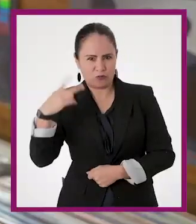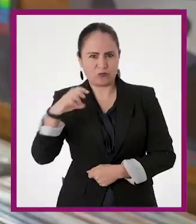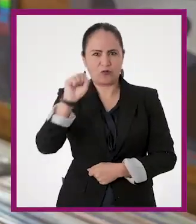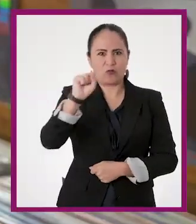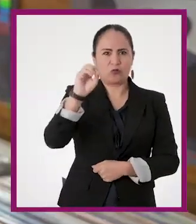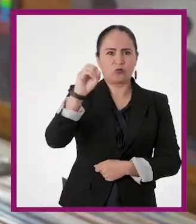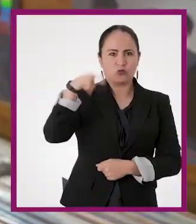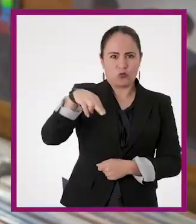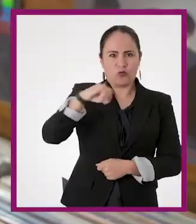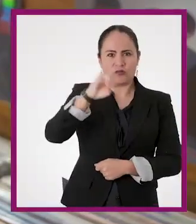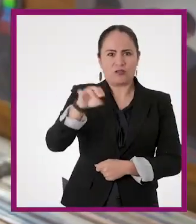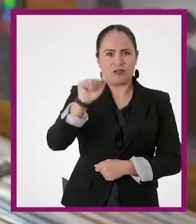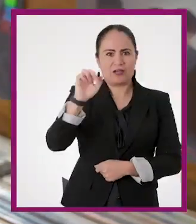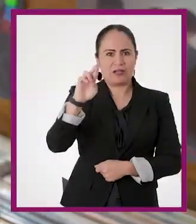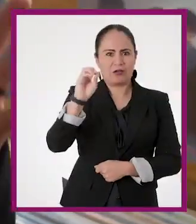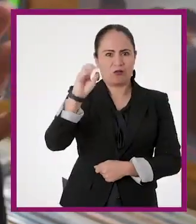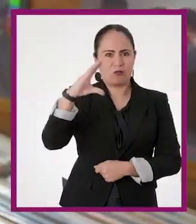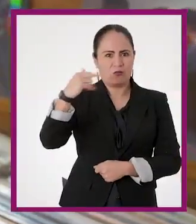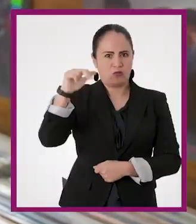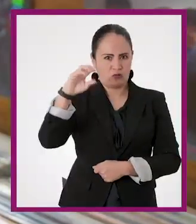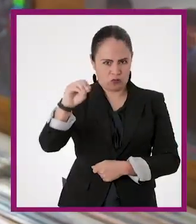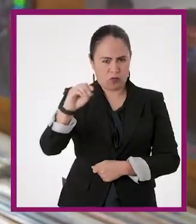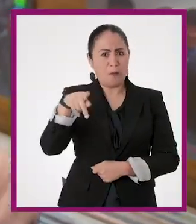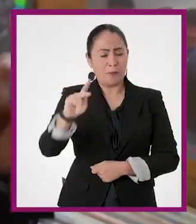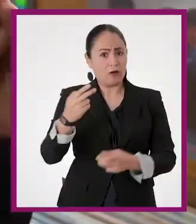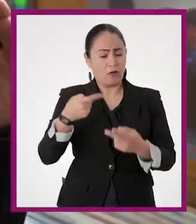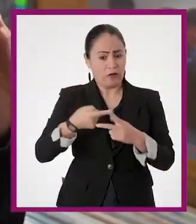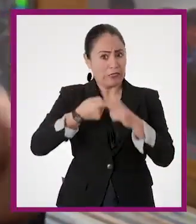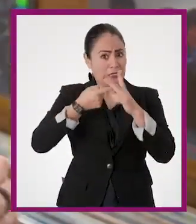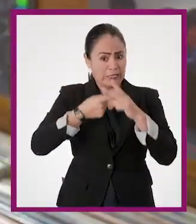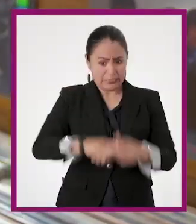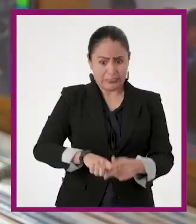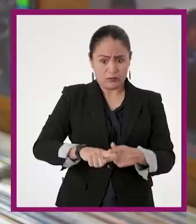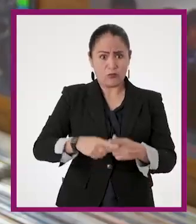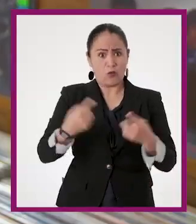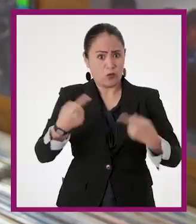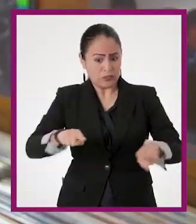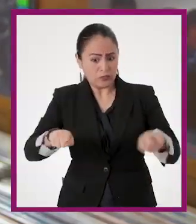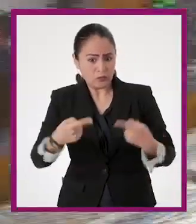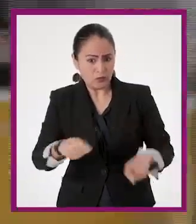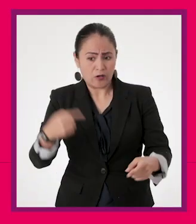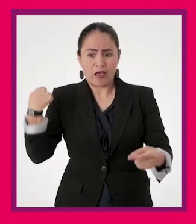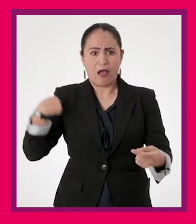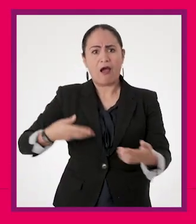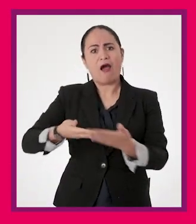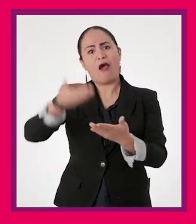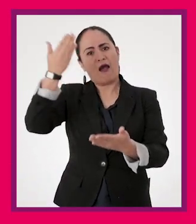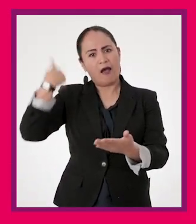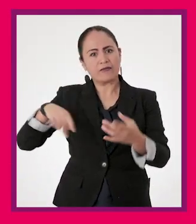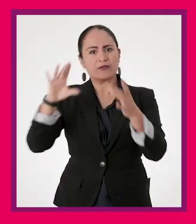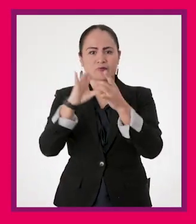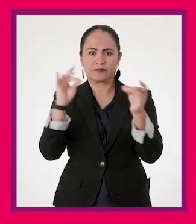eso hay que hablar un poco de la historia colonial y demás, y de cómo se llegó a ese sonido sui generis.